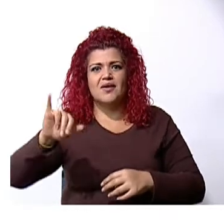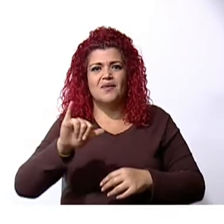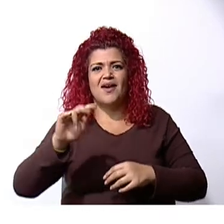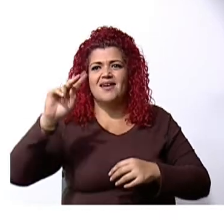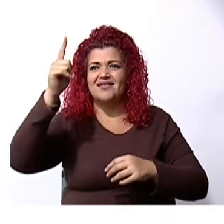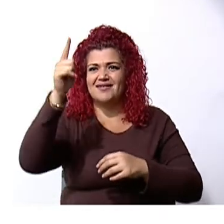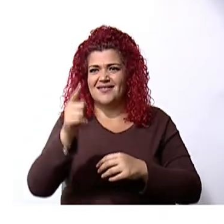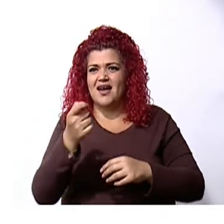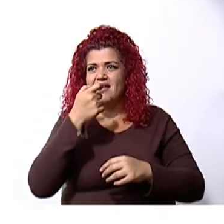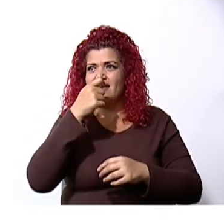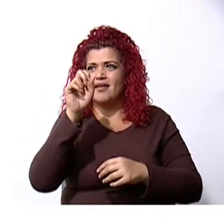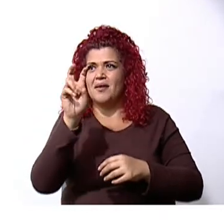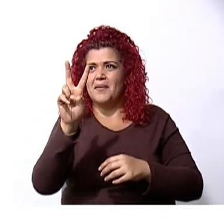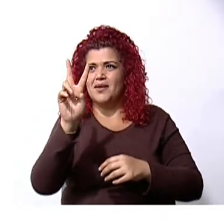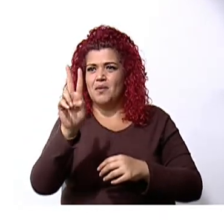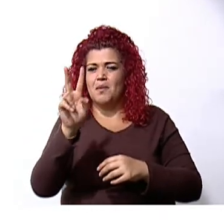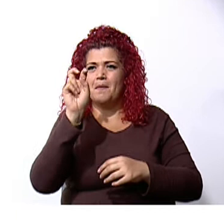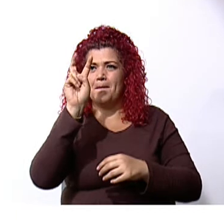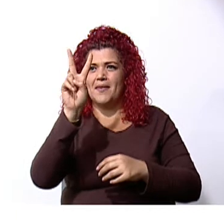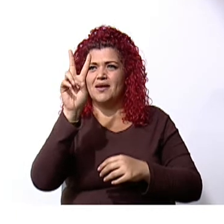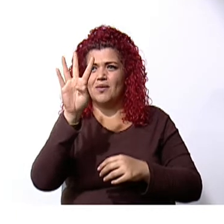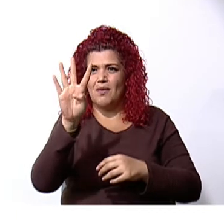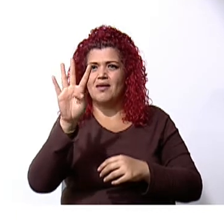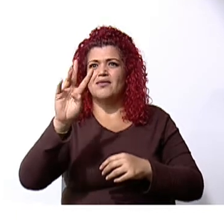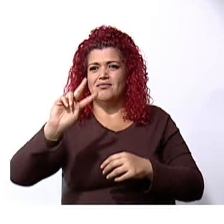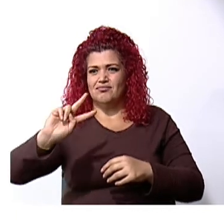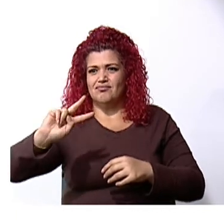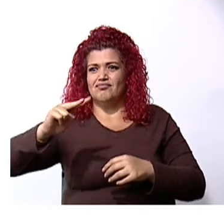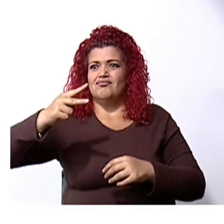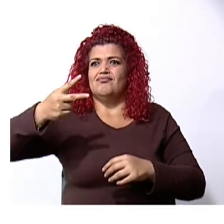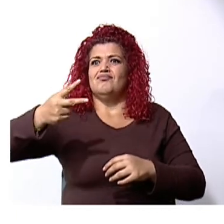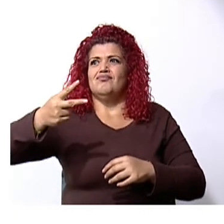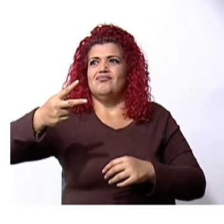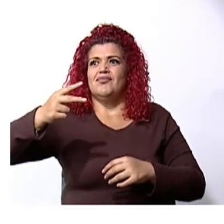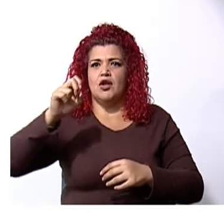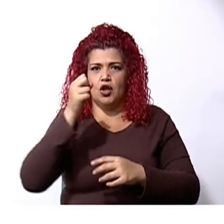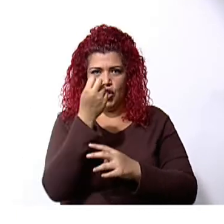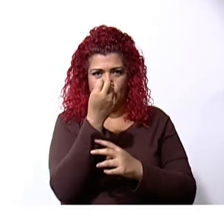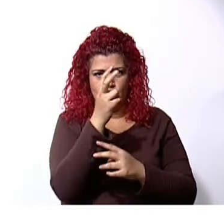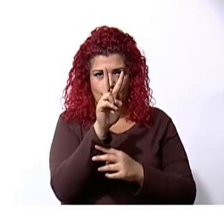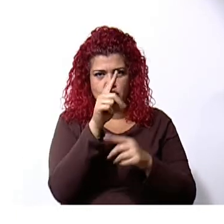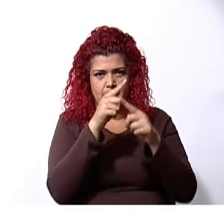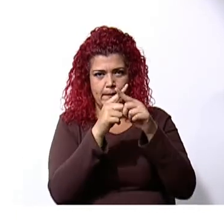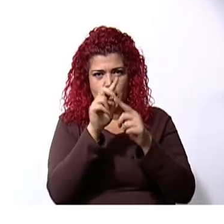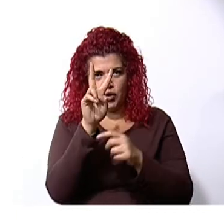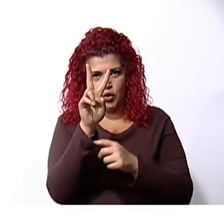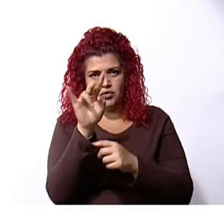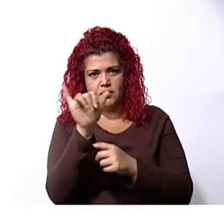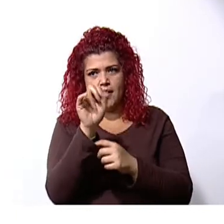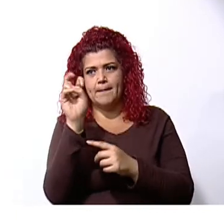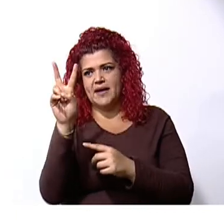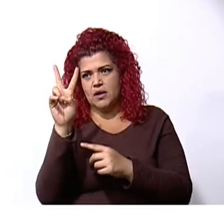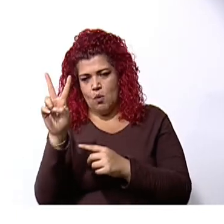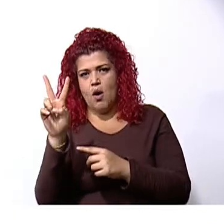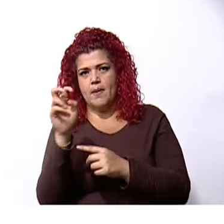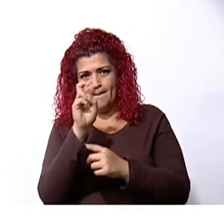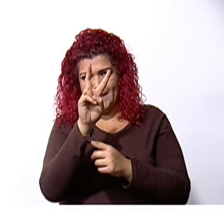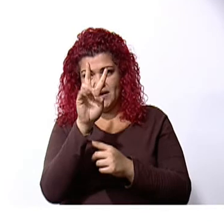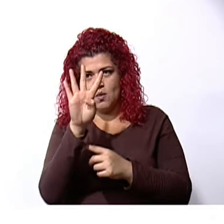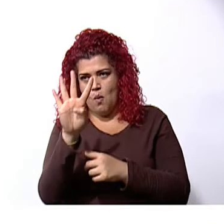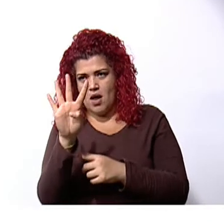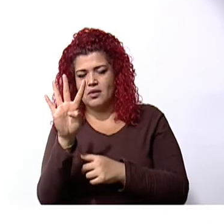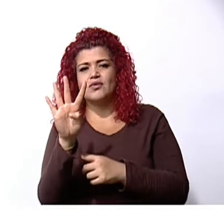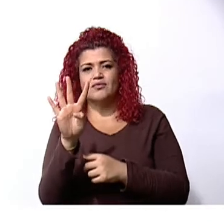ahora. Nosotros duplicamos la cantidad de galletas, ¿ok? 12 por 2, 24. Duplicamos la